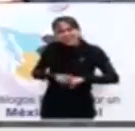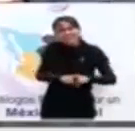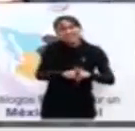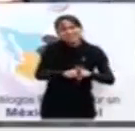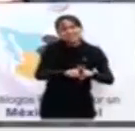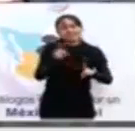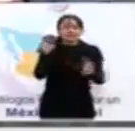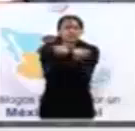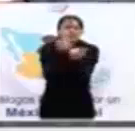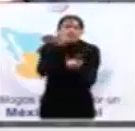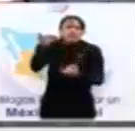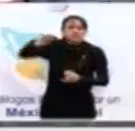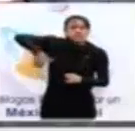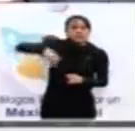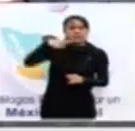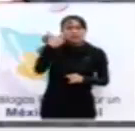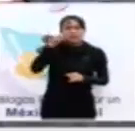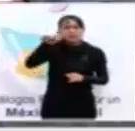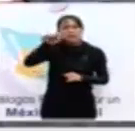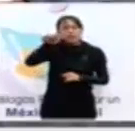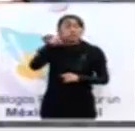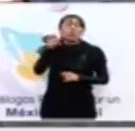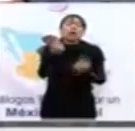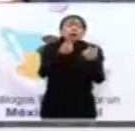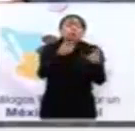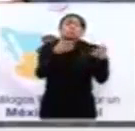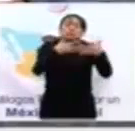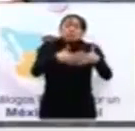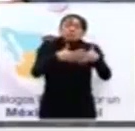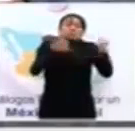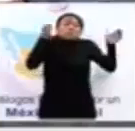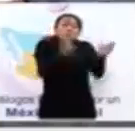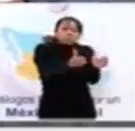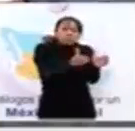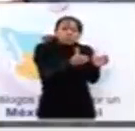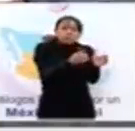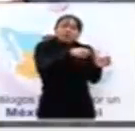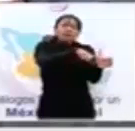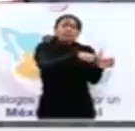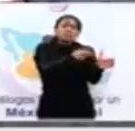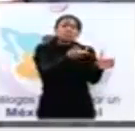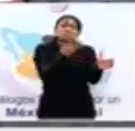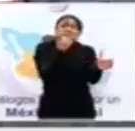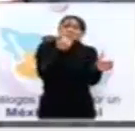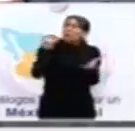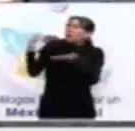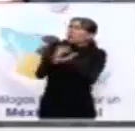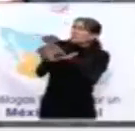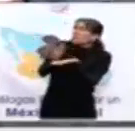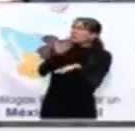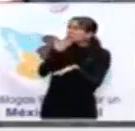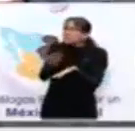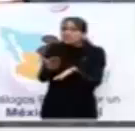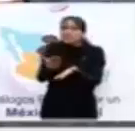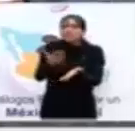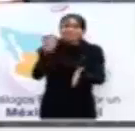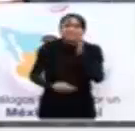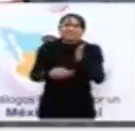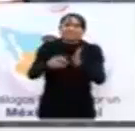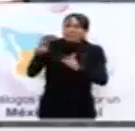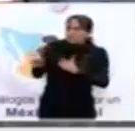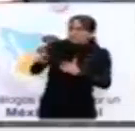enfatizando el tema de los productores pequeños, que son quienes menos han recibido tanto bienes públicos como bienes